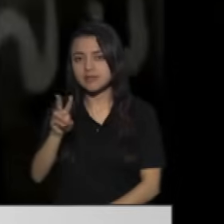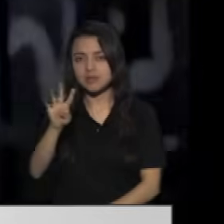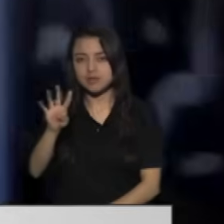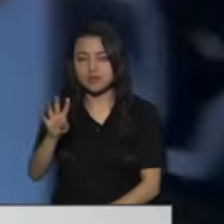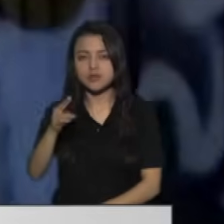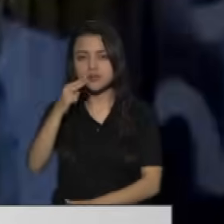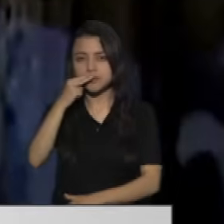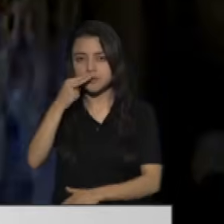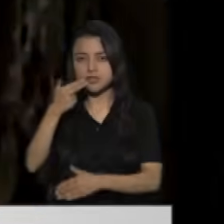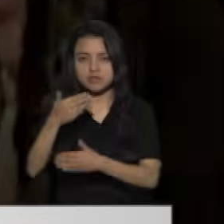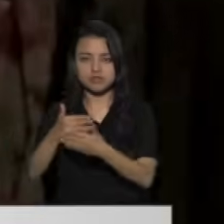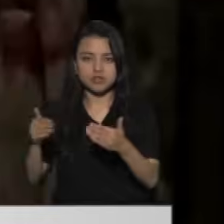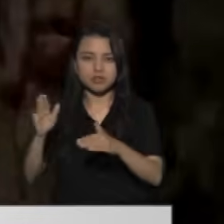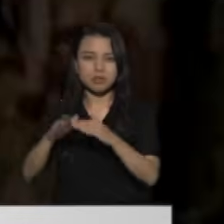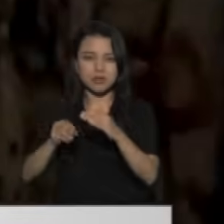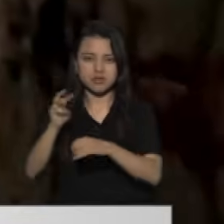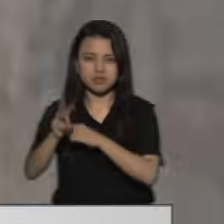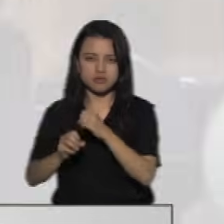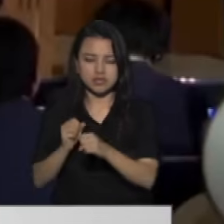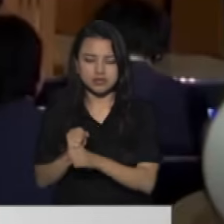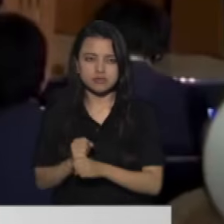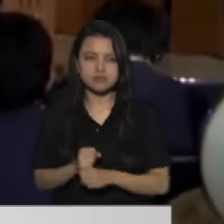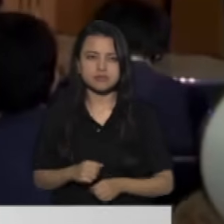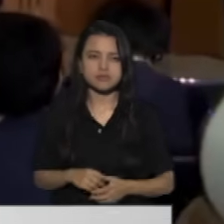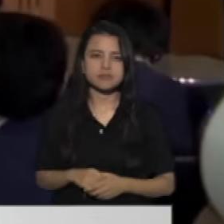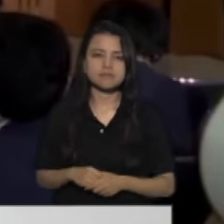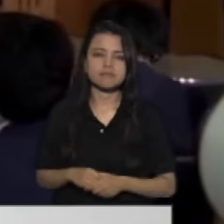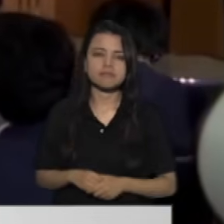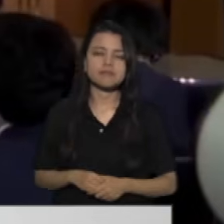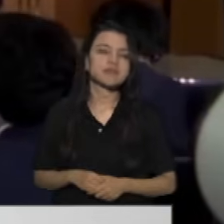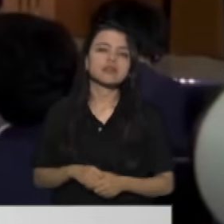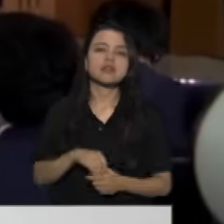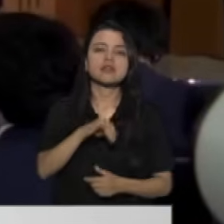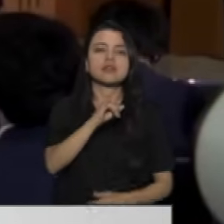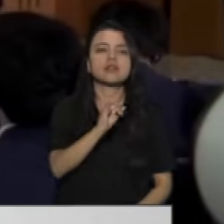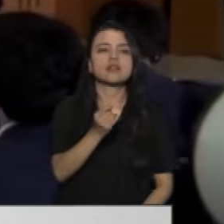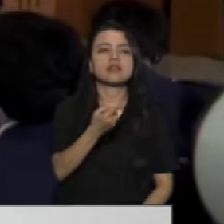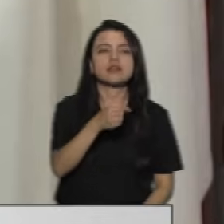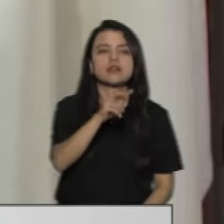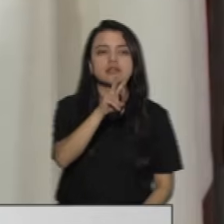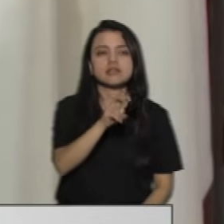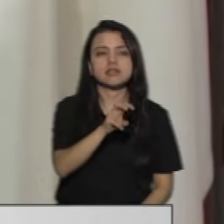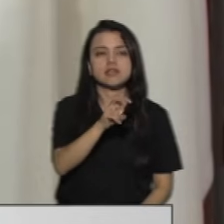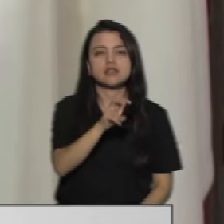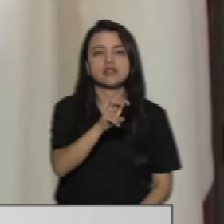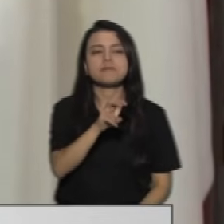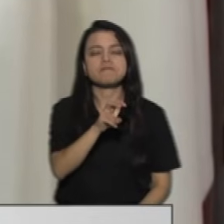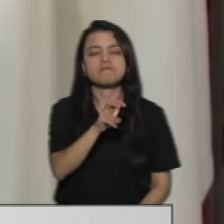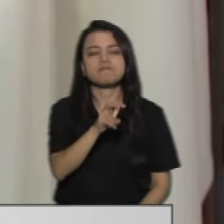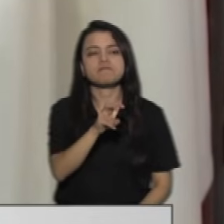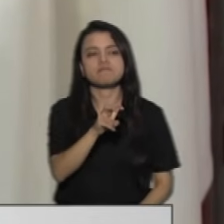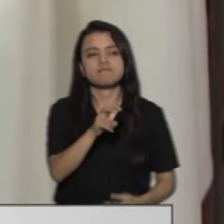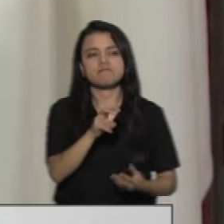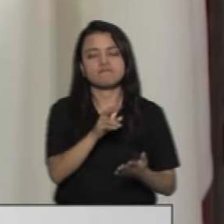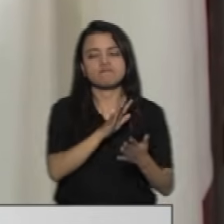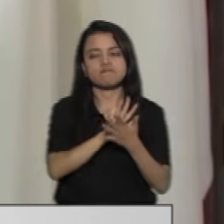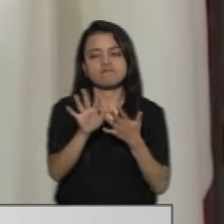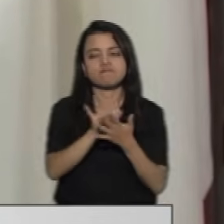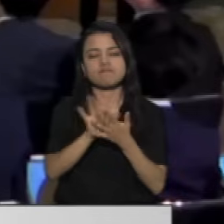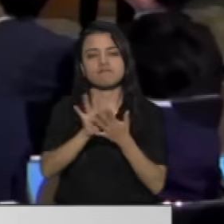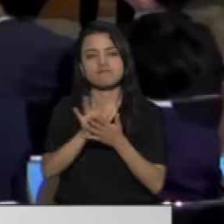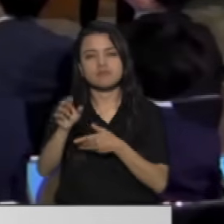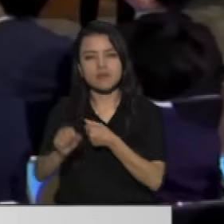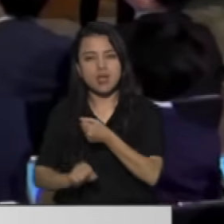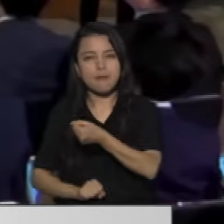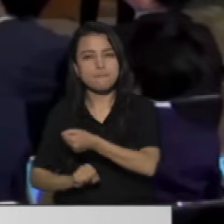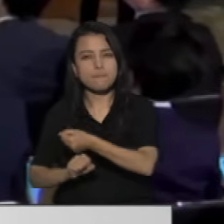son menores de edad. Los ministros de Exteriores del G7, por medio de un comunicado, expresan su apoyo a pausas humanitarias